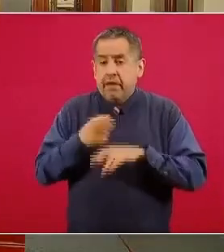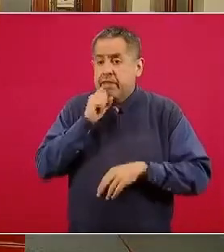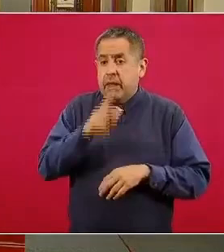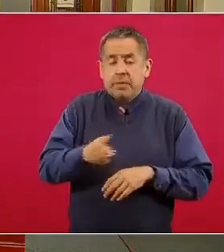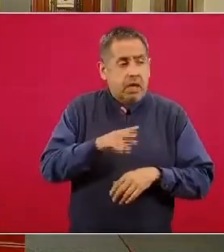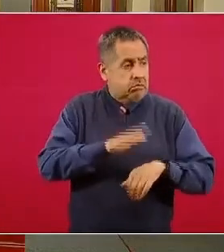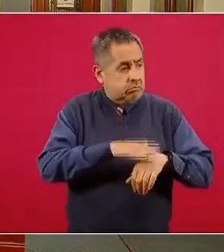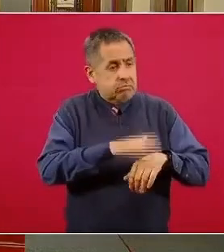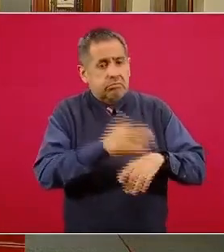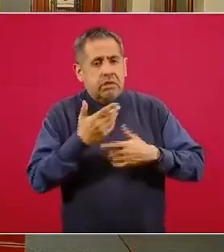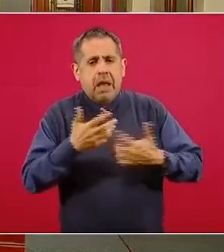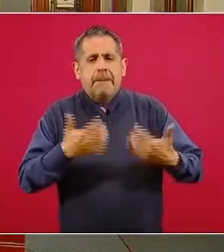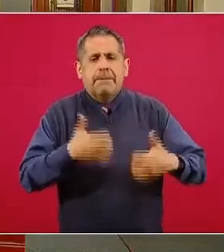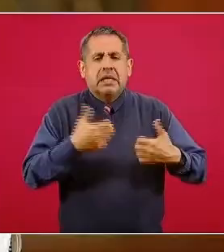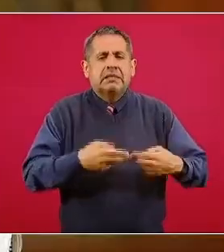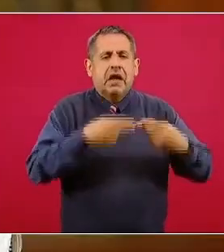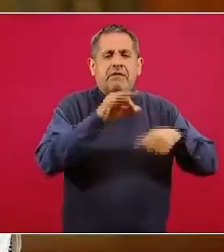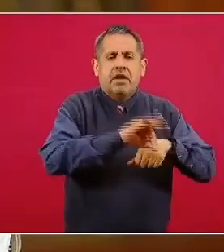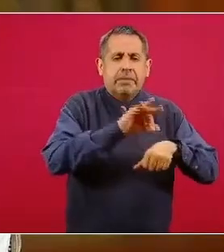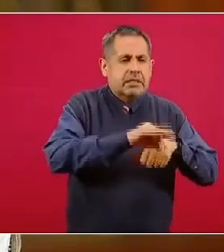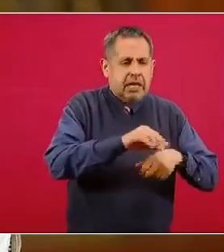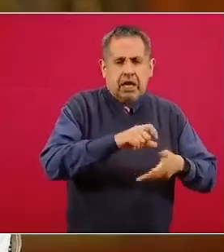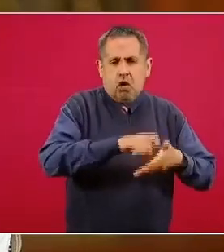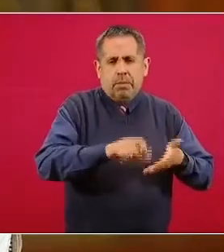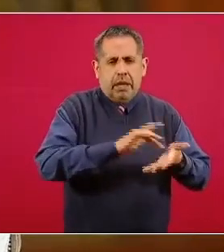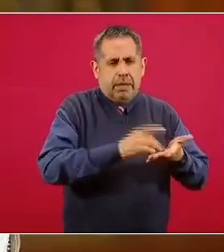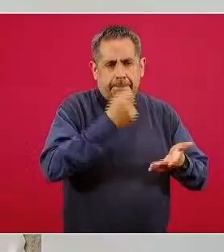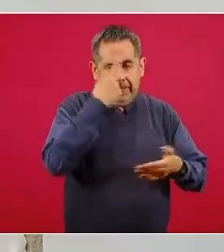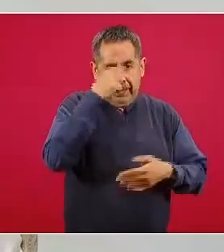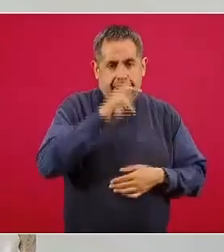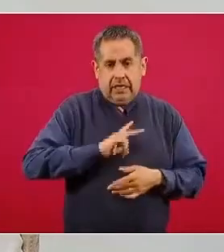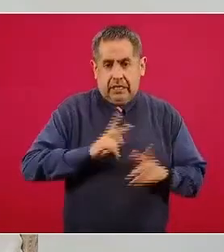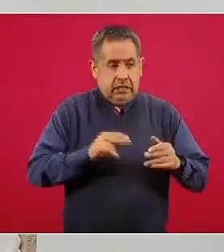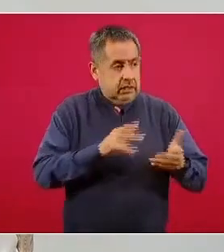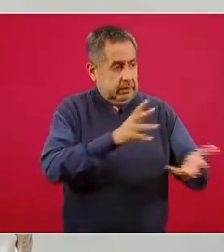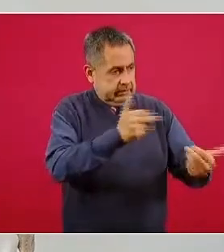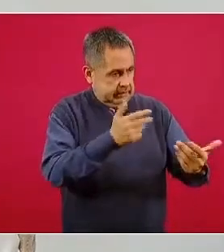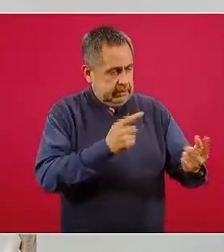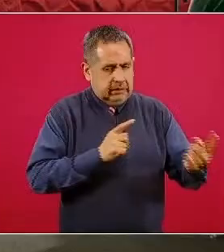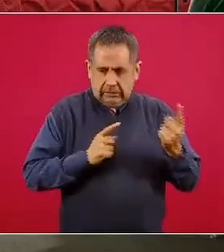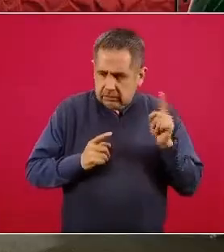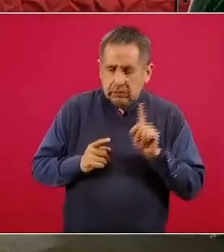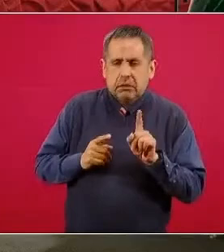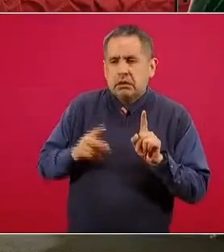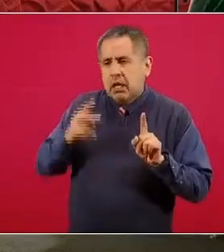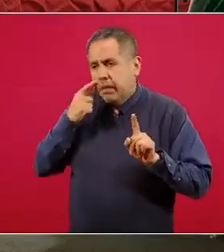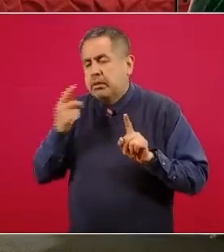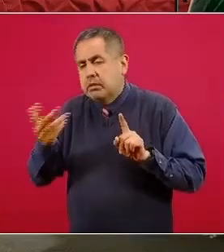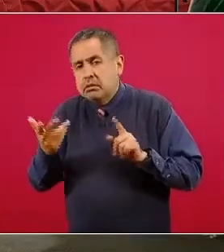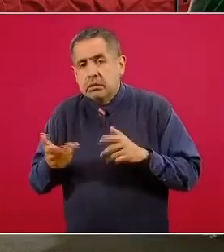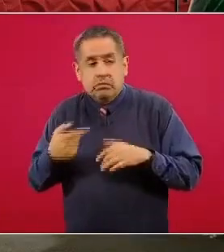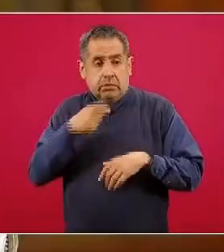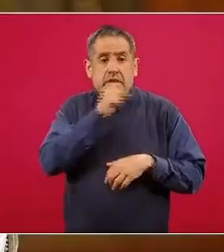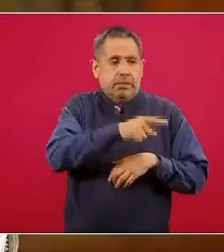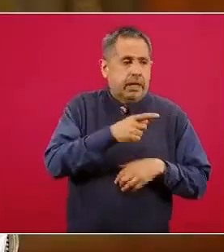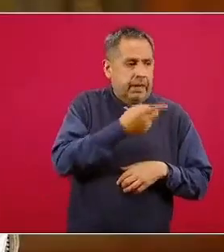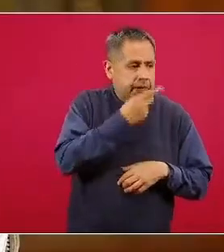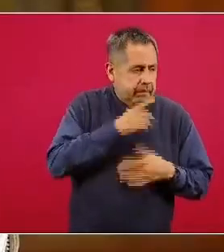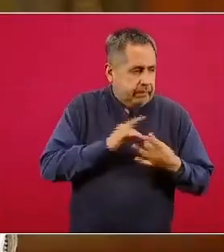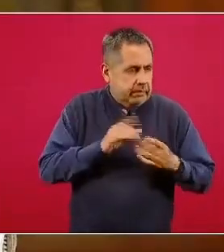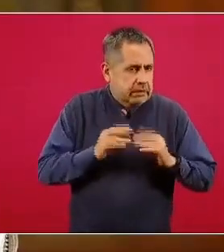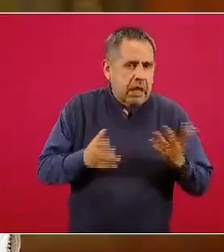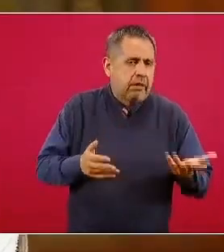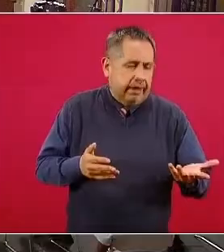farmacéuticas que venden medicamentos oncológicos al seguro y que se presentan también ahí, porque muchas veces ellos también tienen cosas que